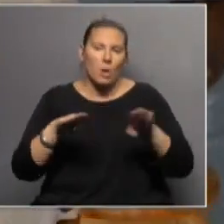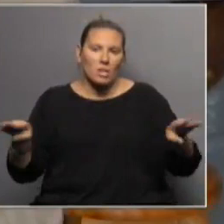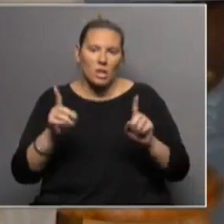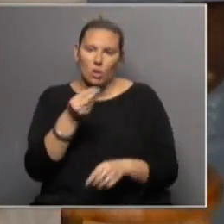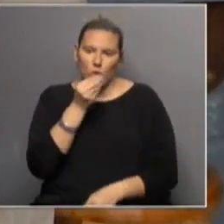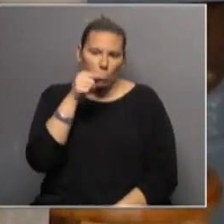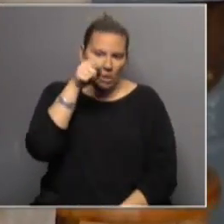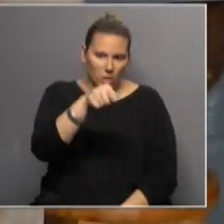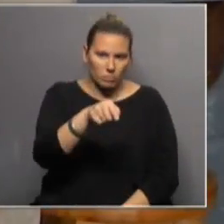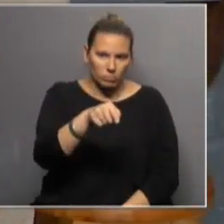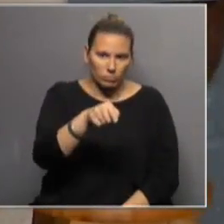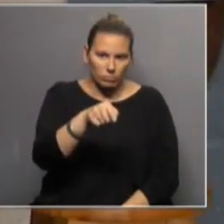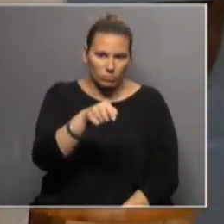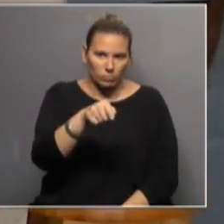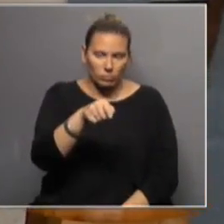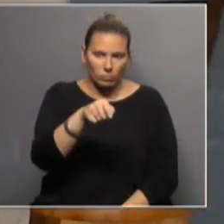acá,